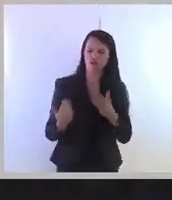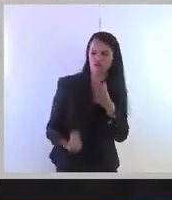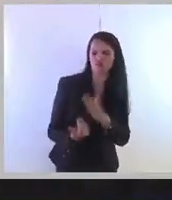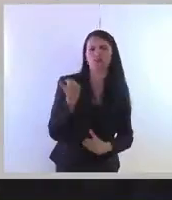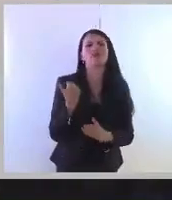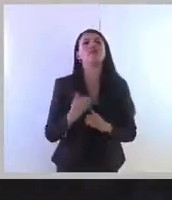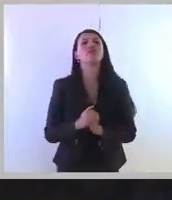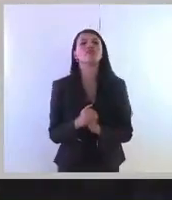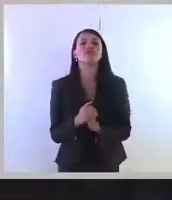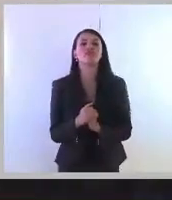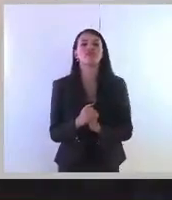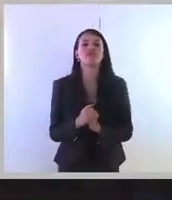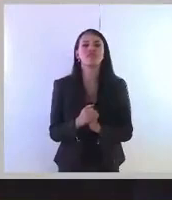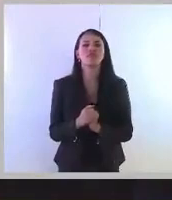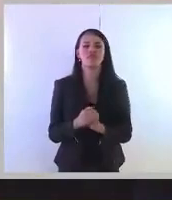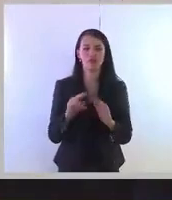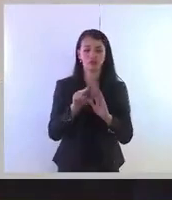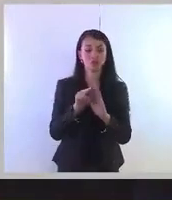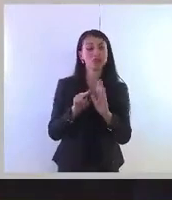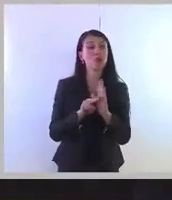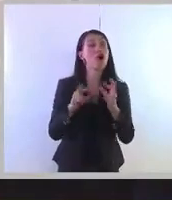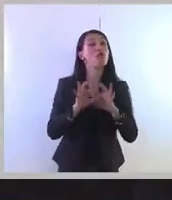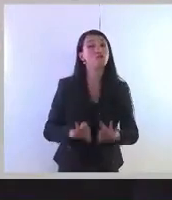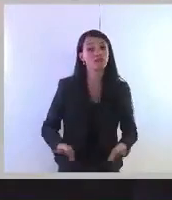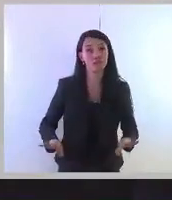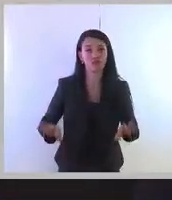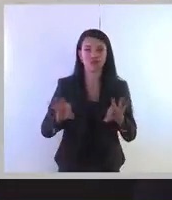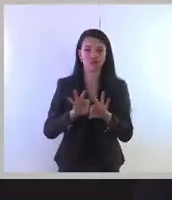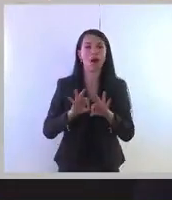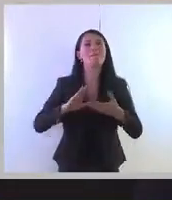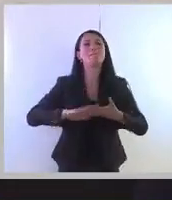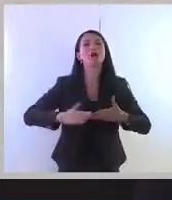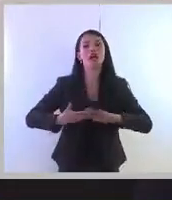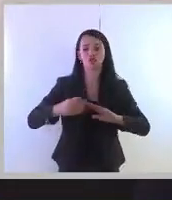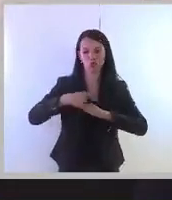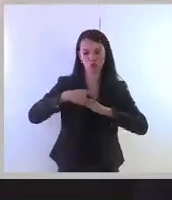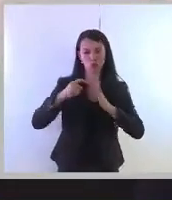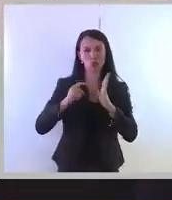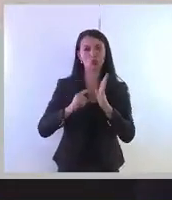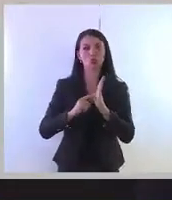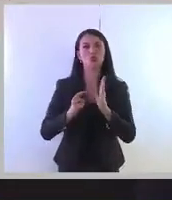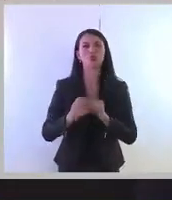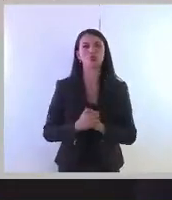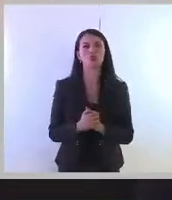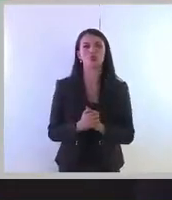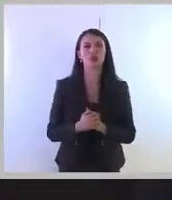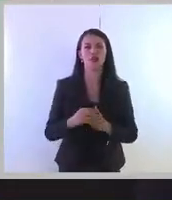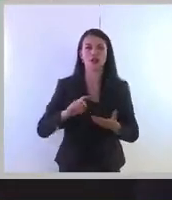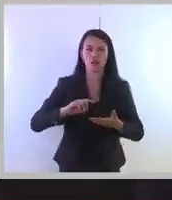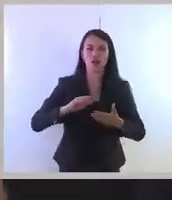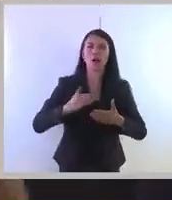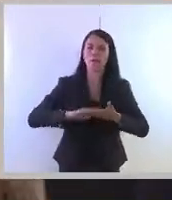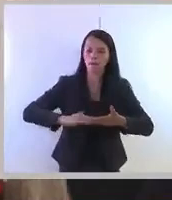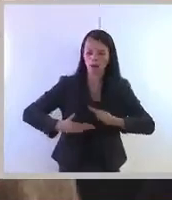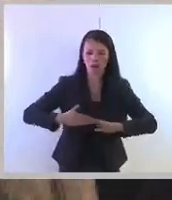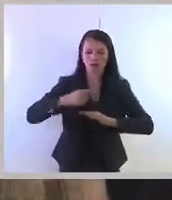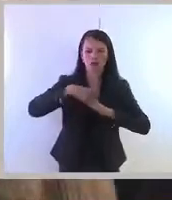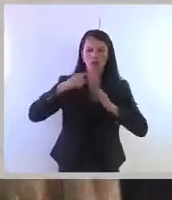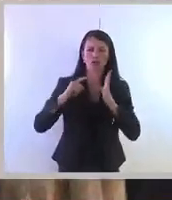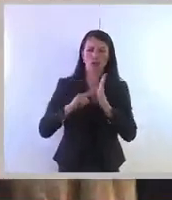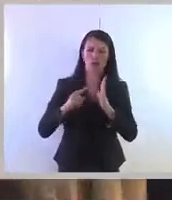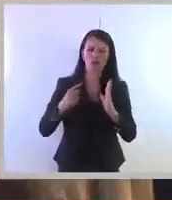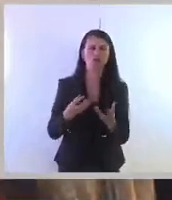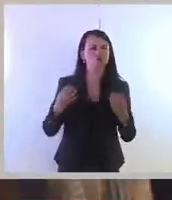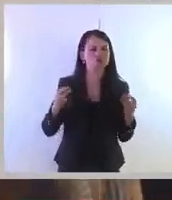empezado con una de las normas más importantes, la paz total. La paz total que